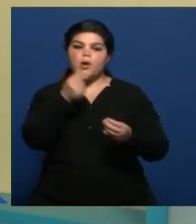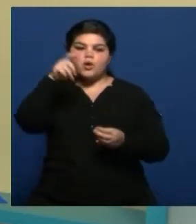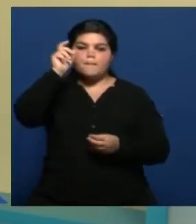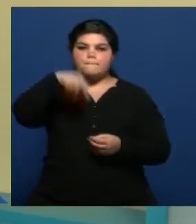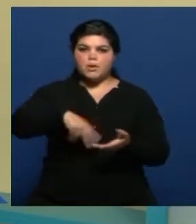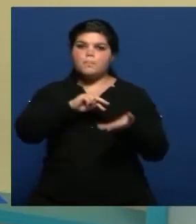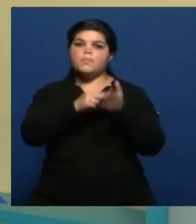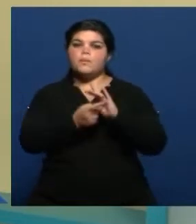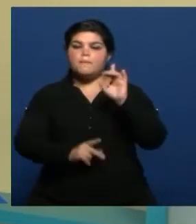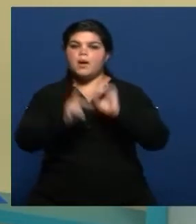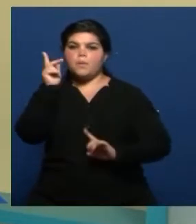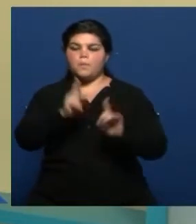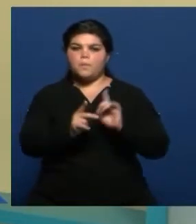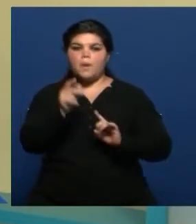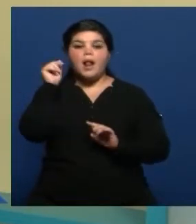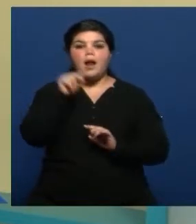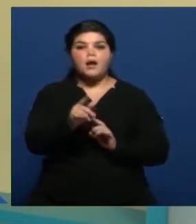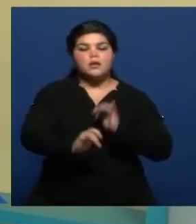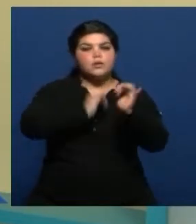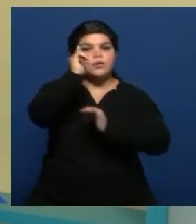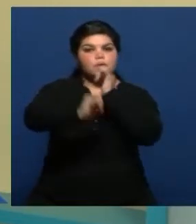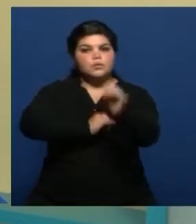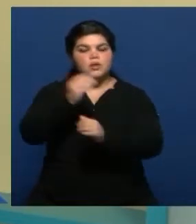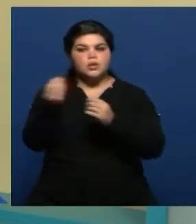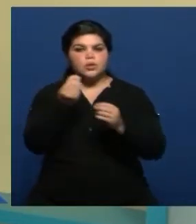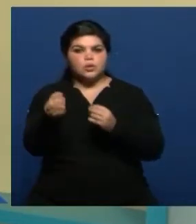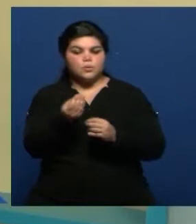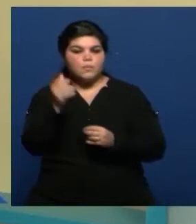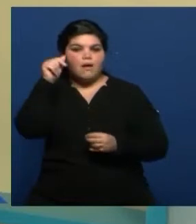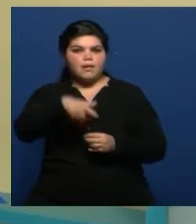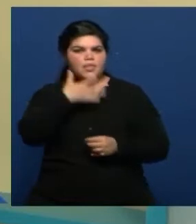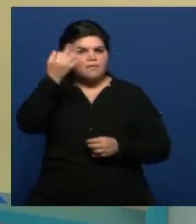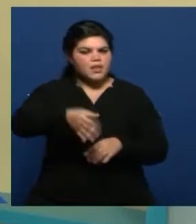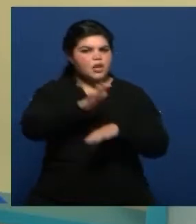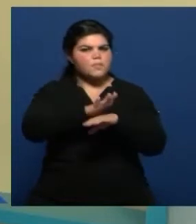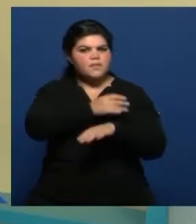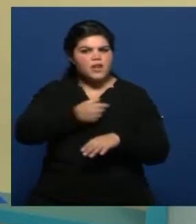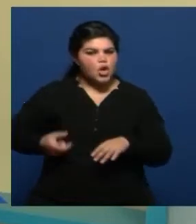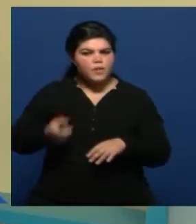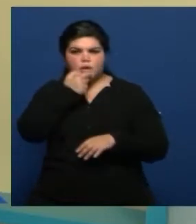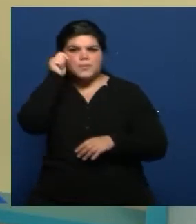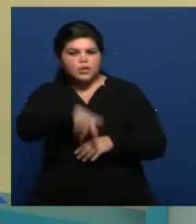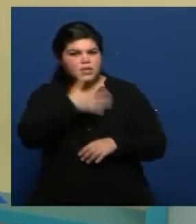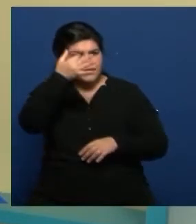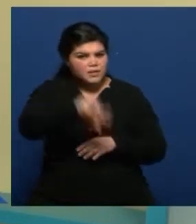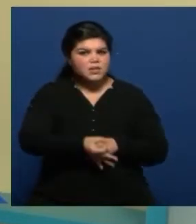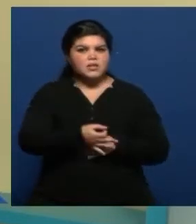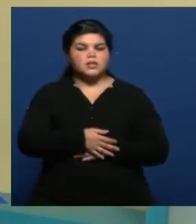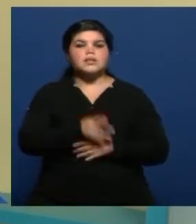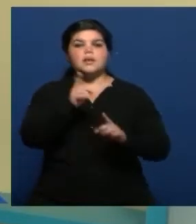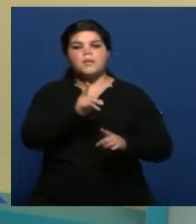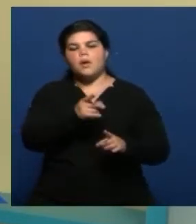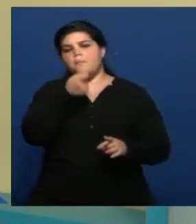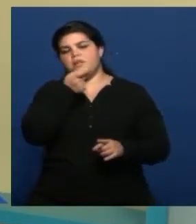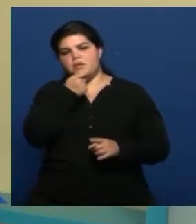provincia de Mendoza. ¿Qué has podido percibir de otros lados? Y te pregunto sobre esto. ¿Realmente es responsabilidad del gobierno de Mendoza? Claro. Porque tal vez en otros lugares, como es